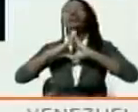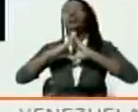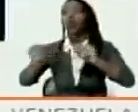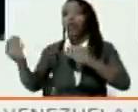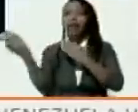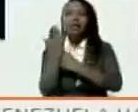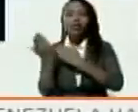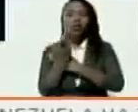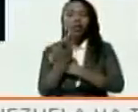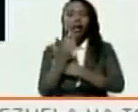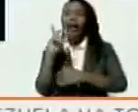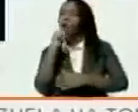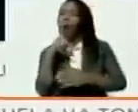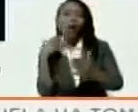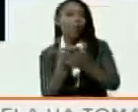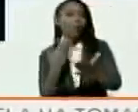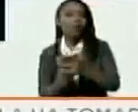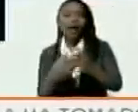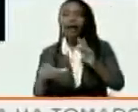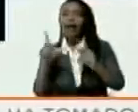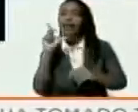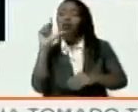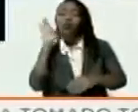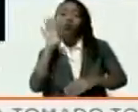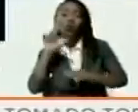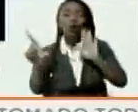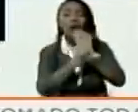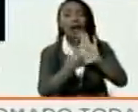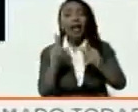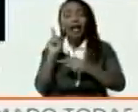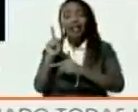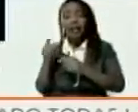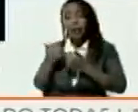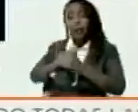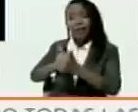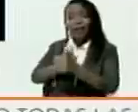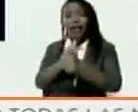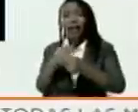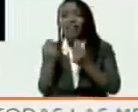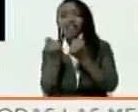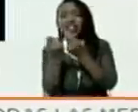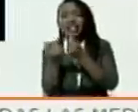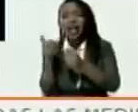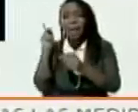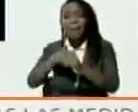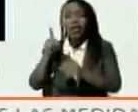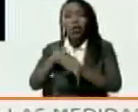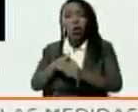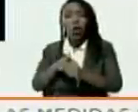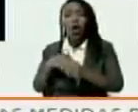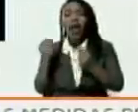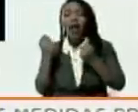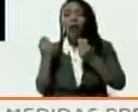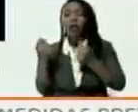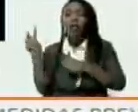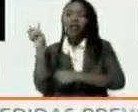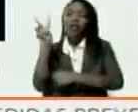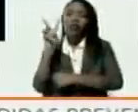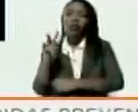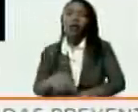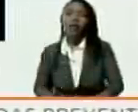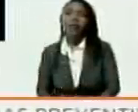sanciones injustas e ilegales que tiene para perseguir las finanzas, el petróleo y la economía de